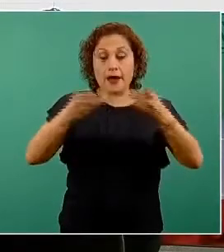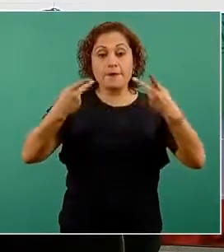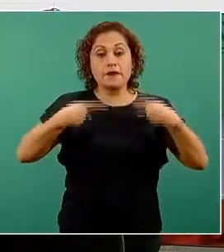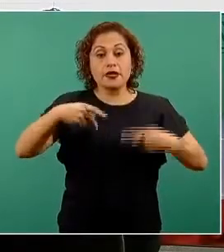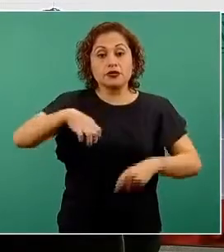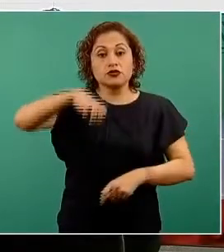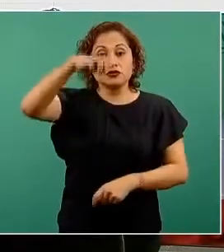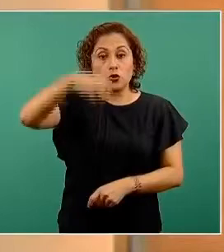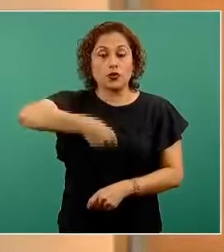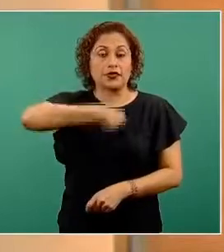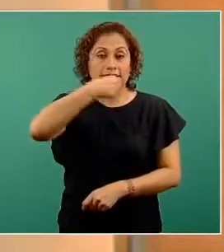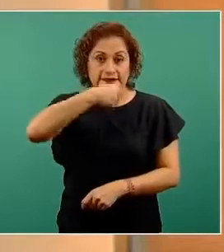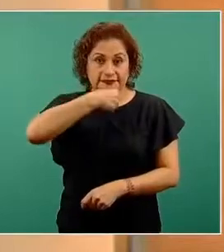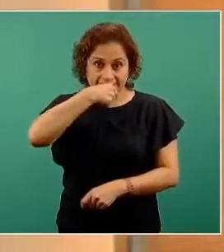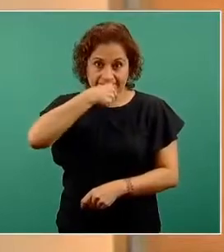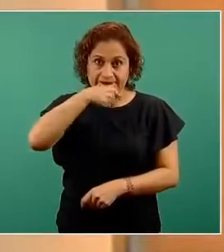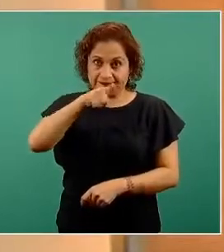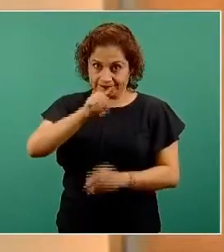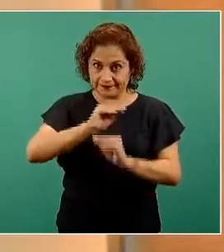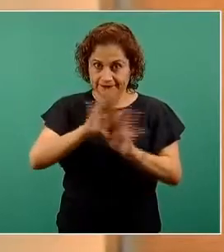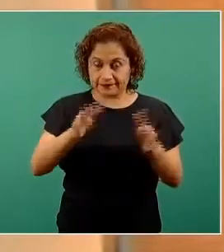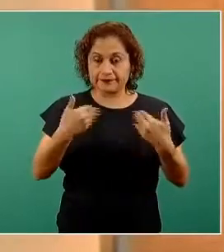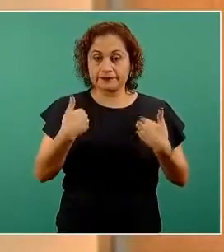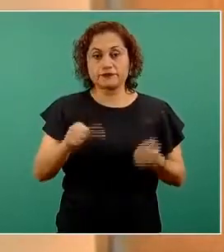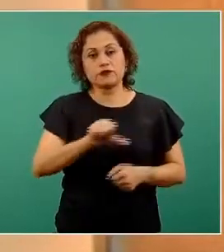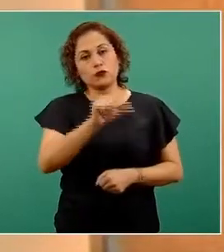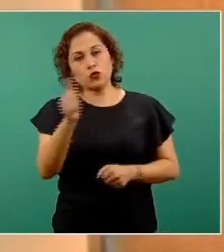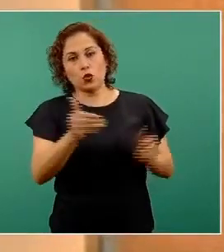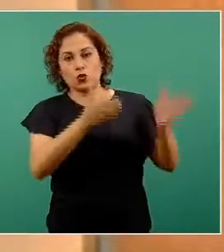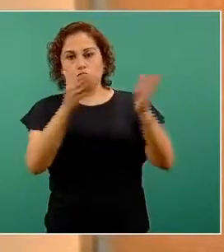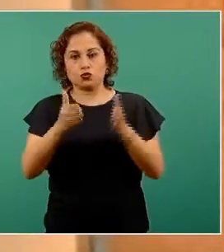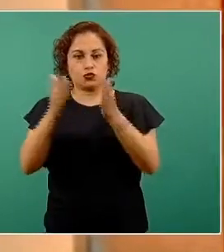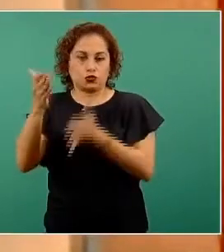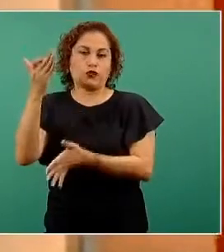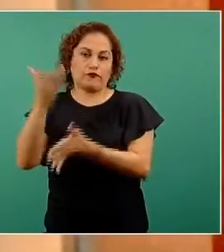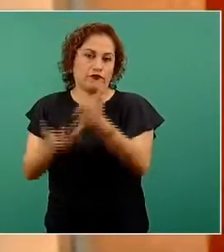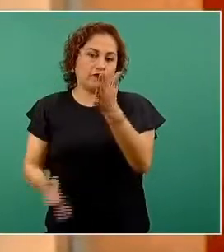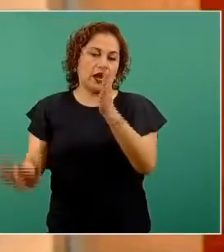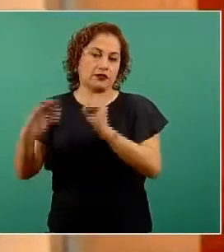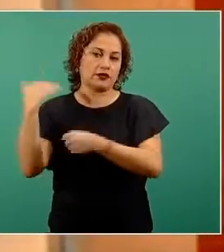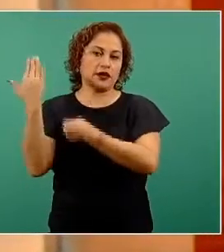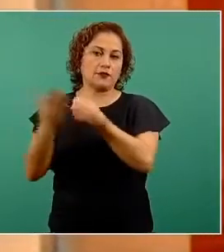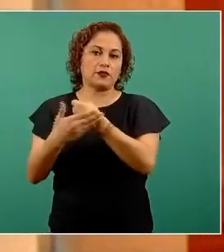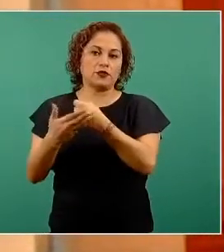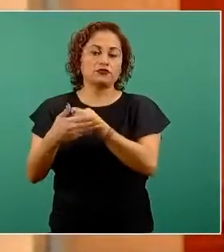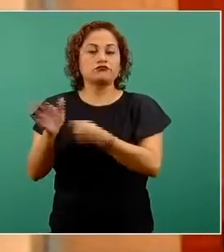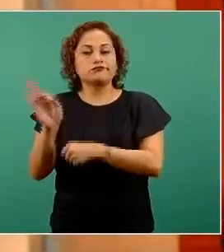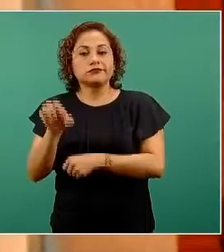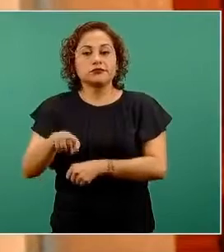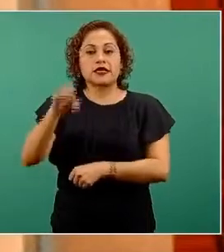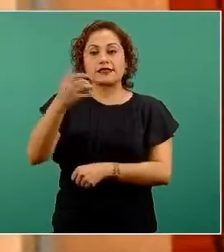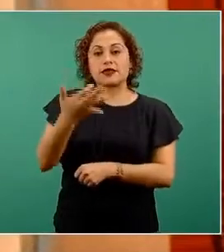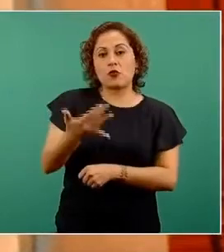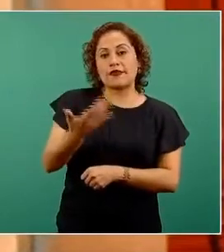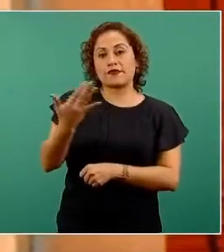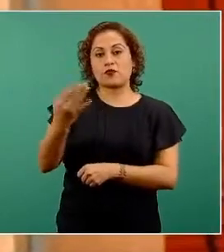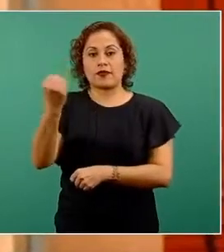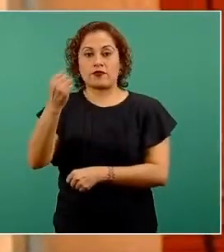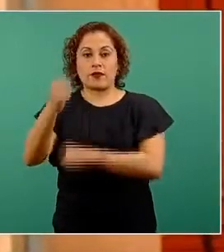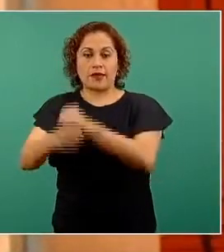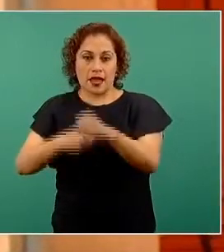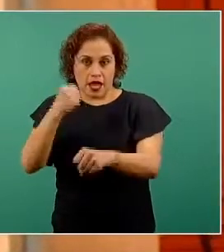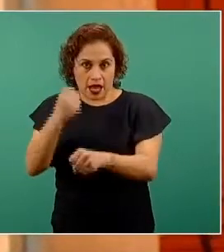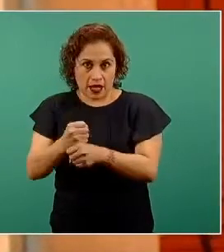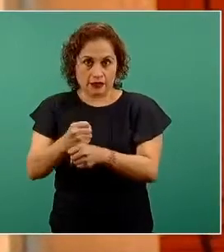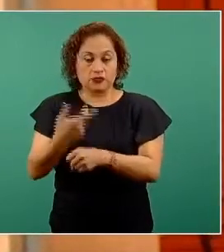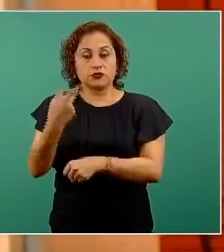muy claro, todavía nos faltan las siguientes fases en donde pasaremos a 50 a 59 años de edad. Pero es